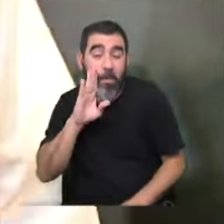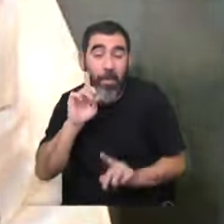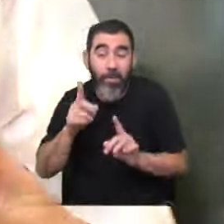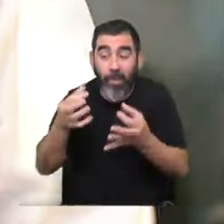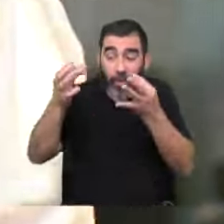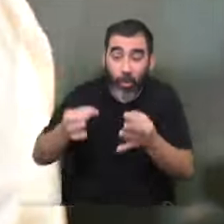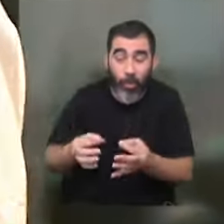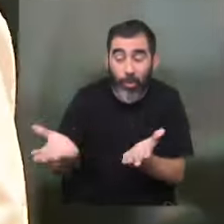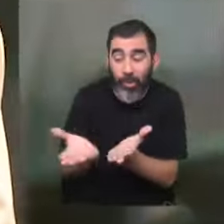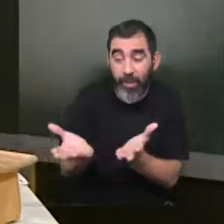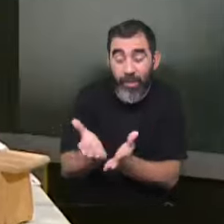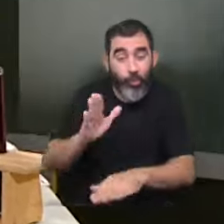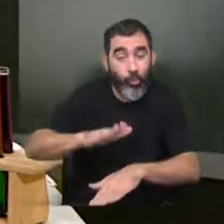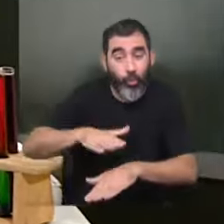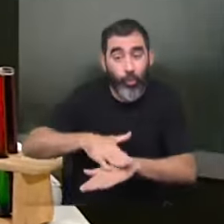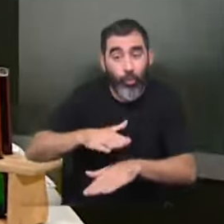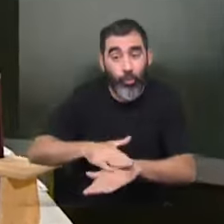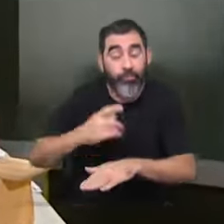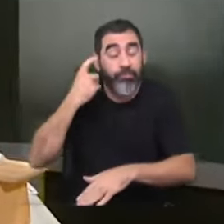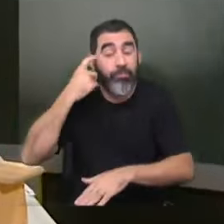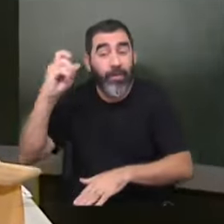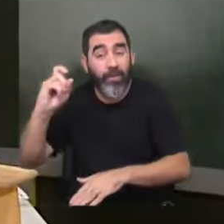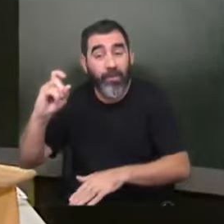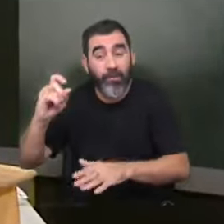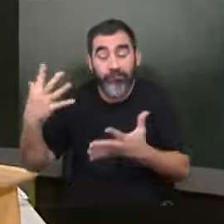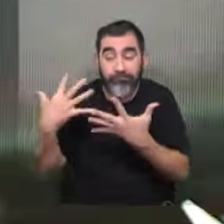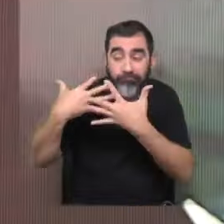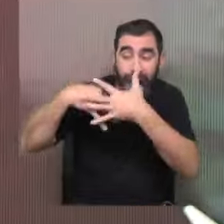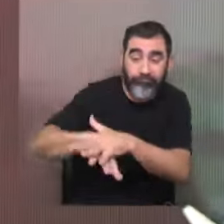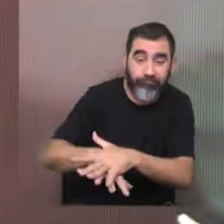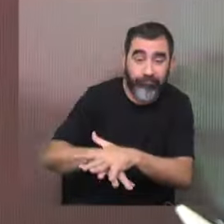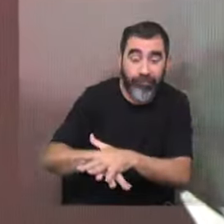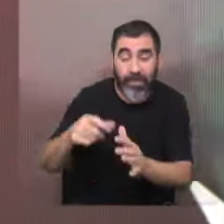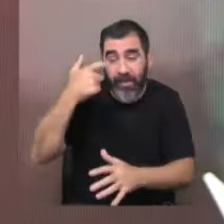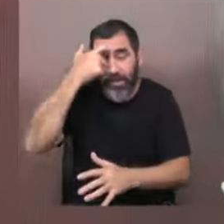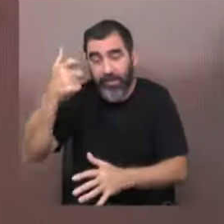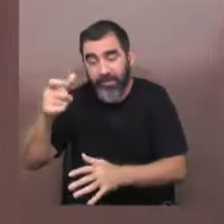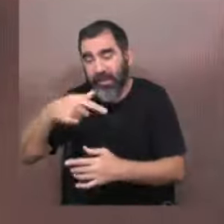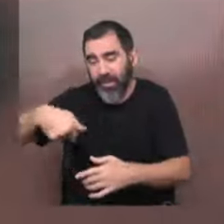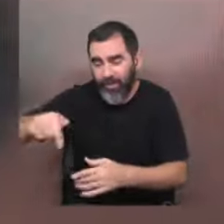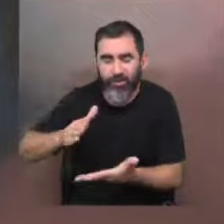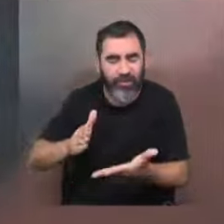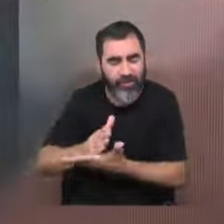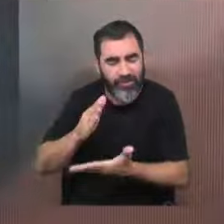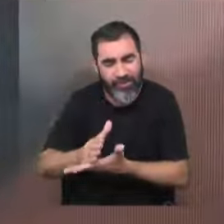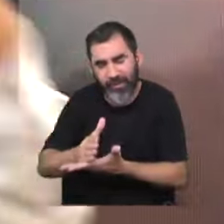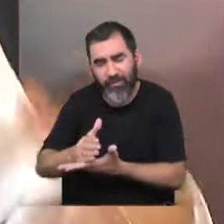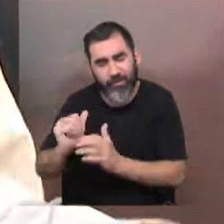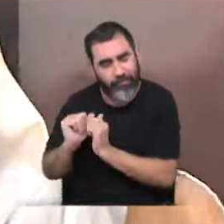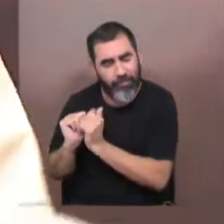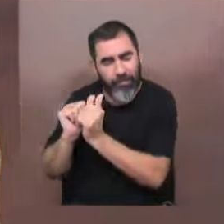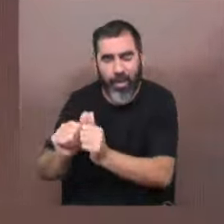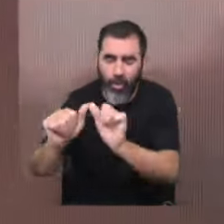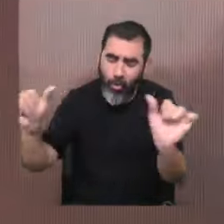el medio de la carrera, la idea era, bueno, conciliar esto, conciliarle un poco la ciencia. Con ellos siempre yo les traigo, siempre me acompañan a todas